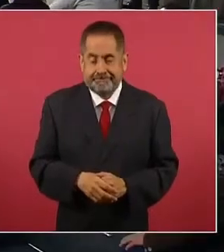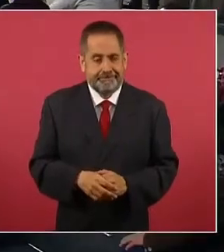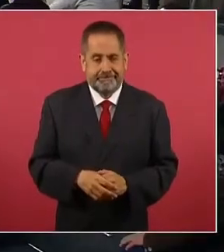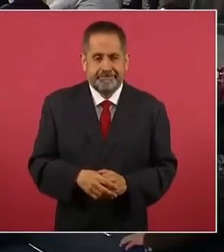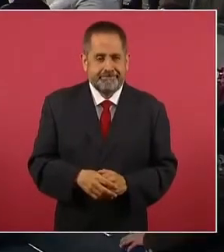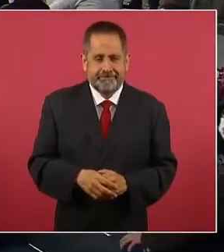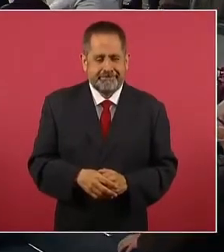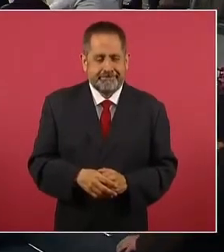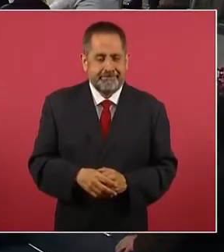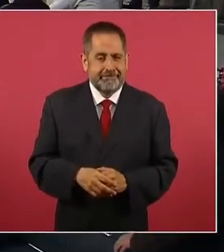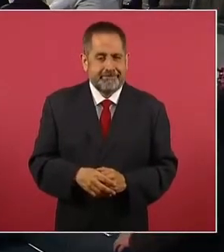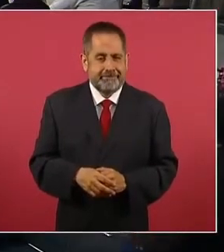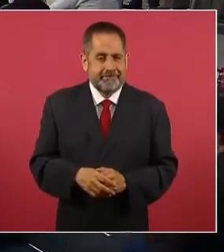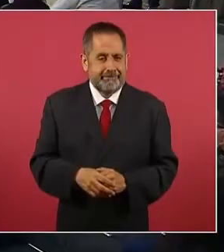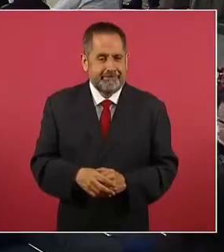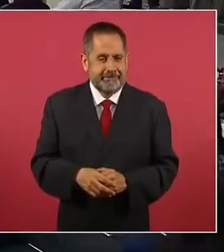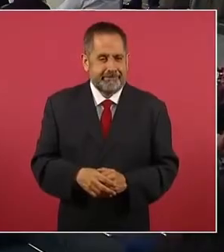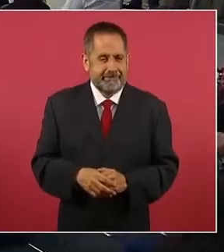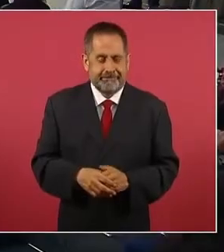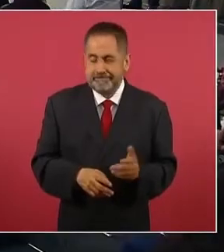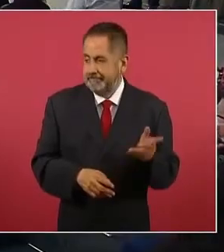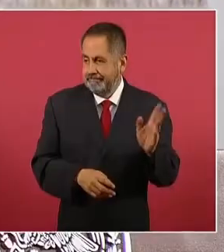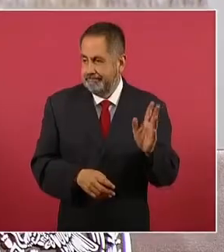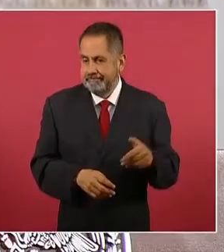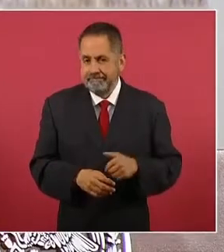O sea, ya